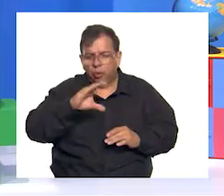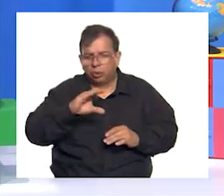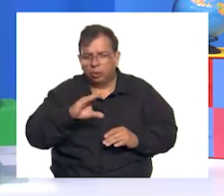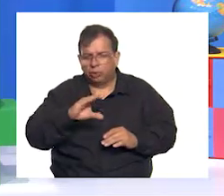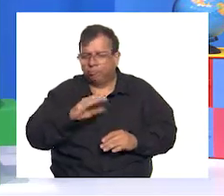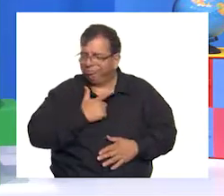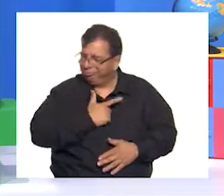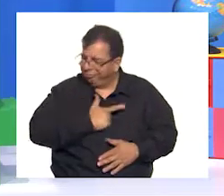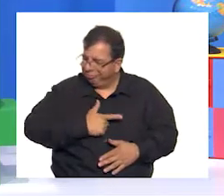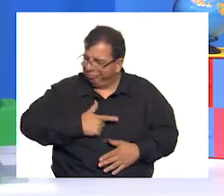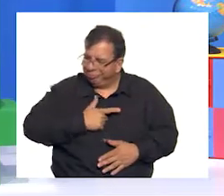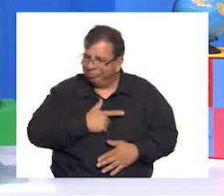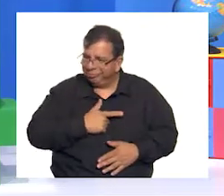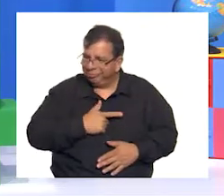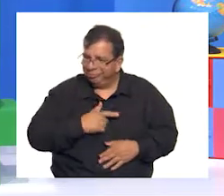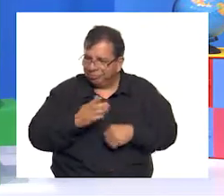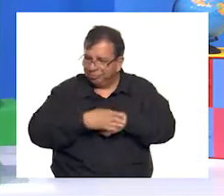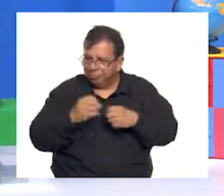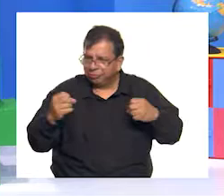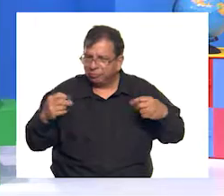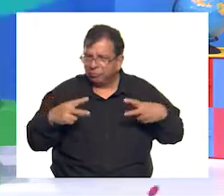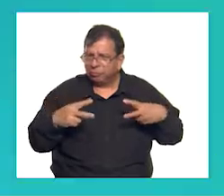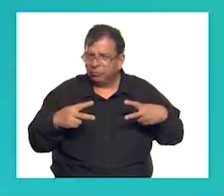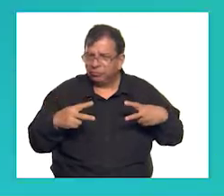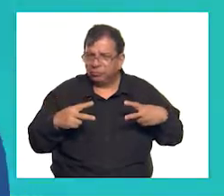un placer, nos vemos hasta la próxima.